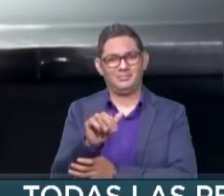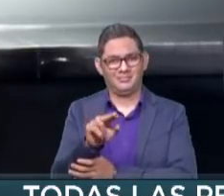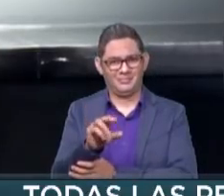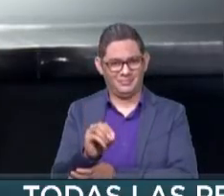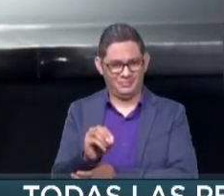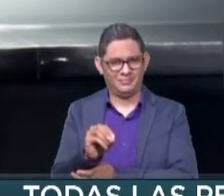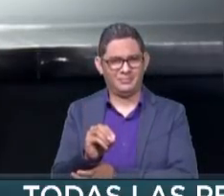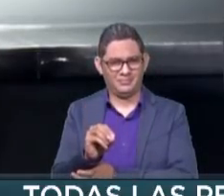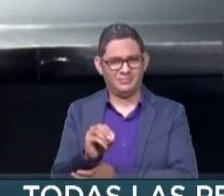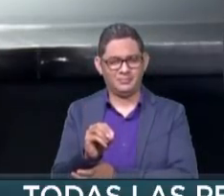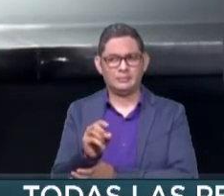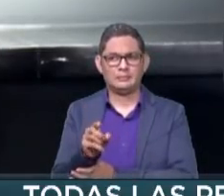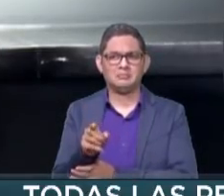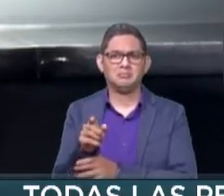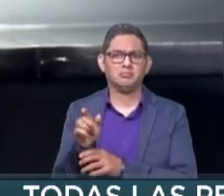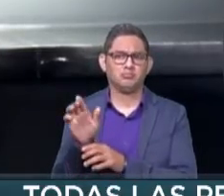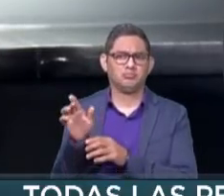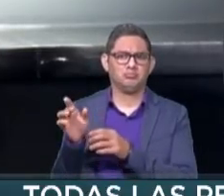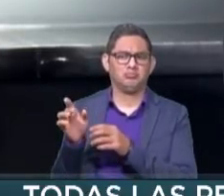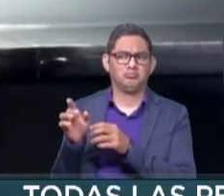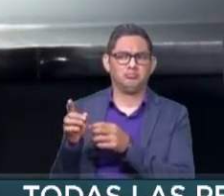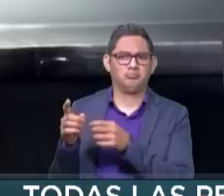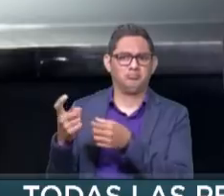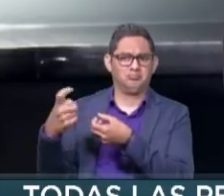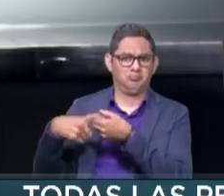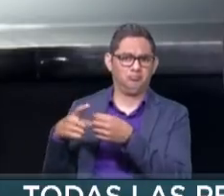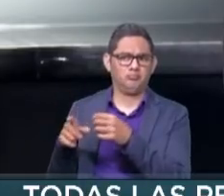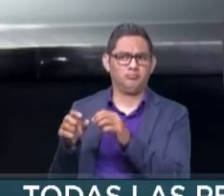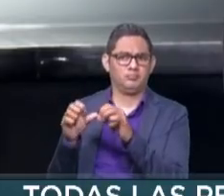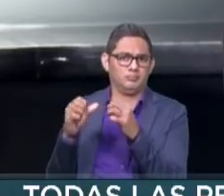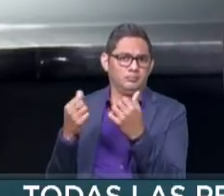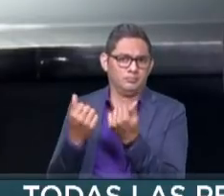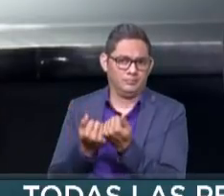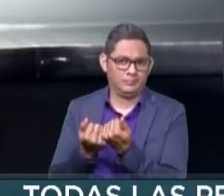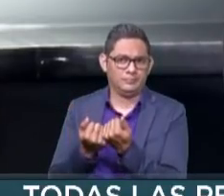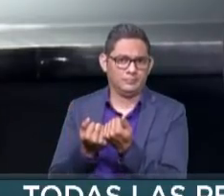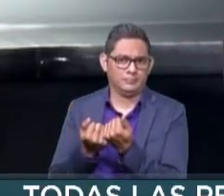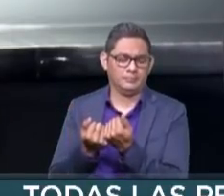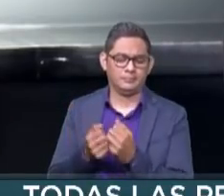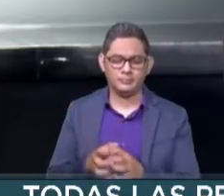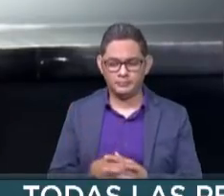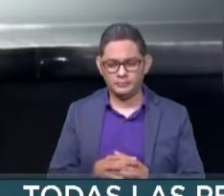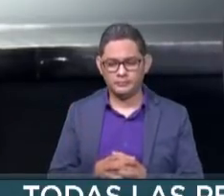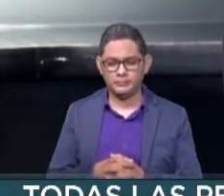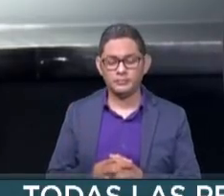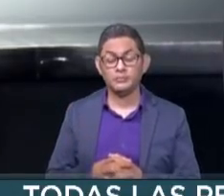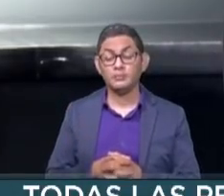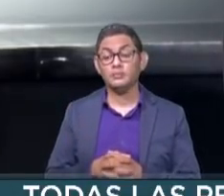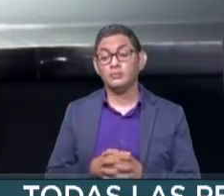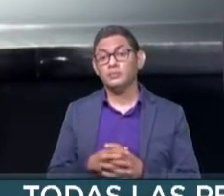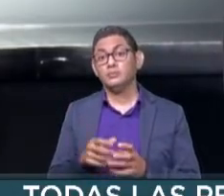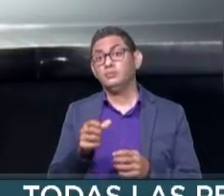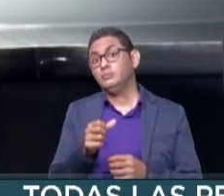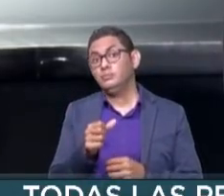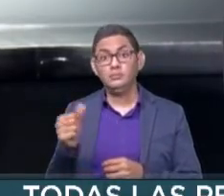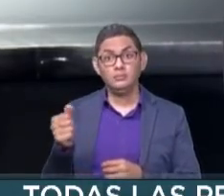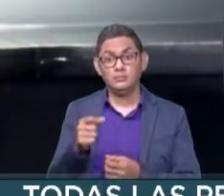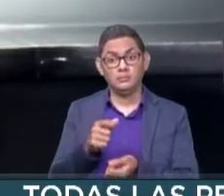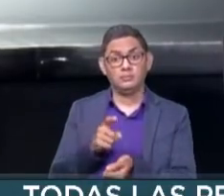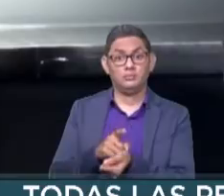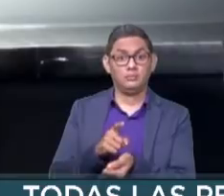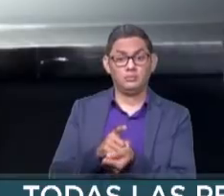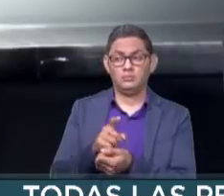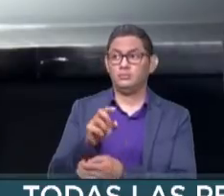de nuestra sociedad en el Consejo Nacional para el Programa de Inmunizaciones CONAPI, y el doctor Raúl